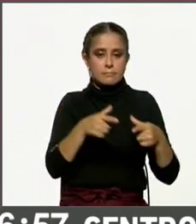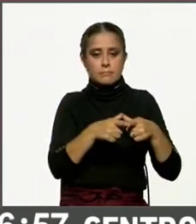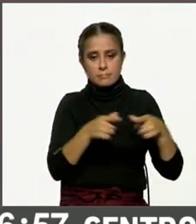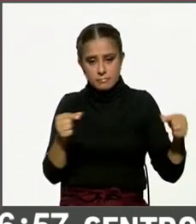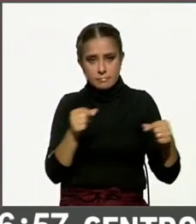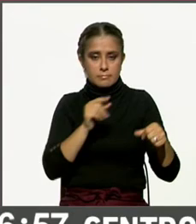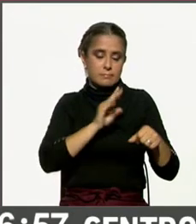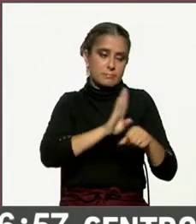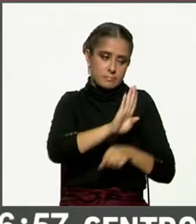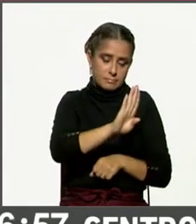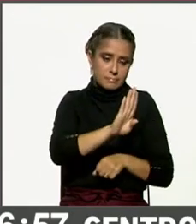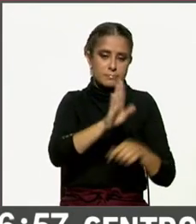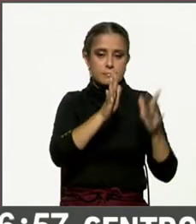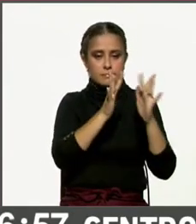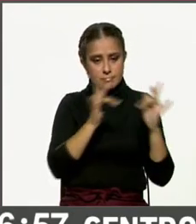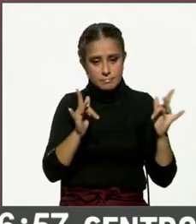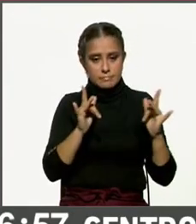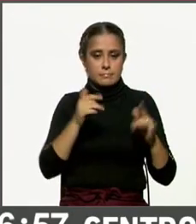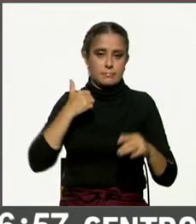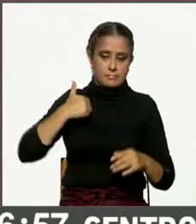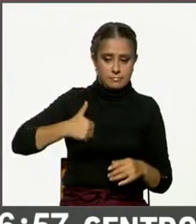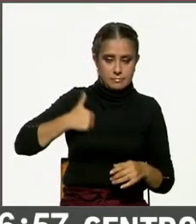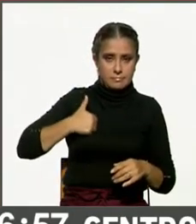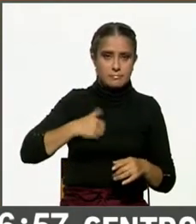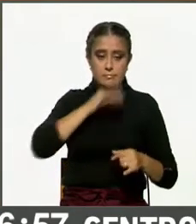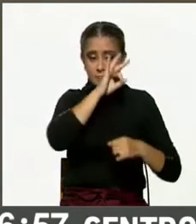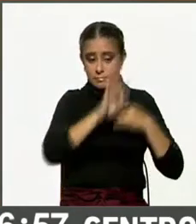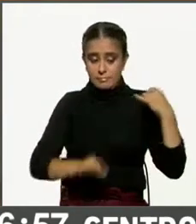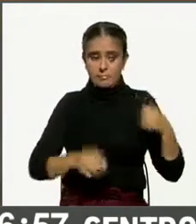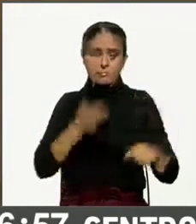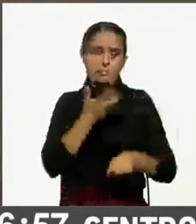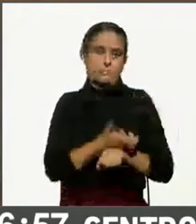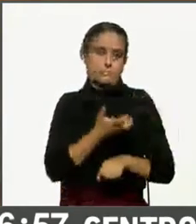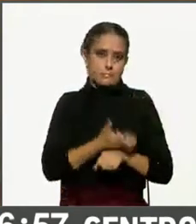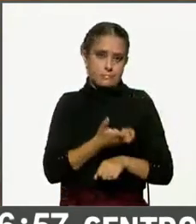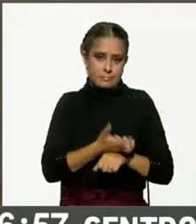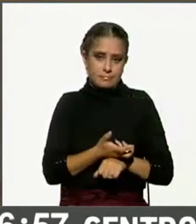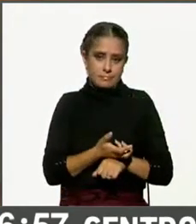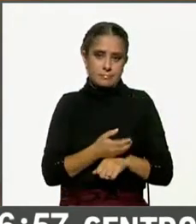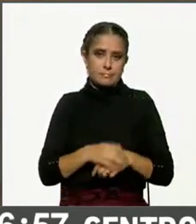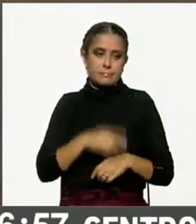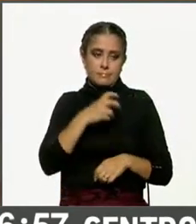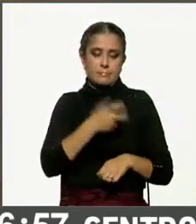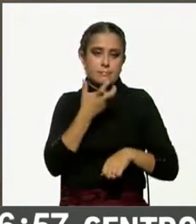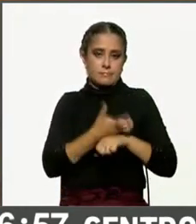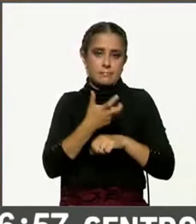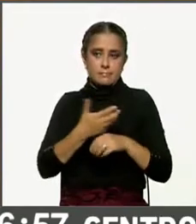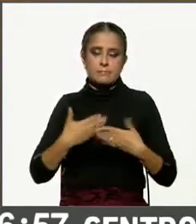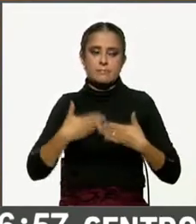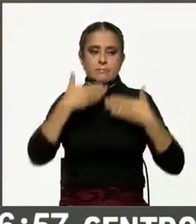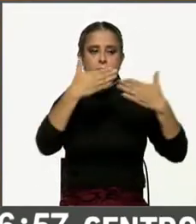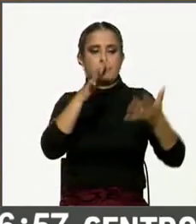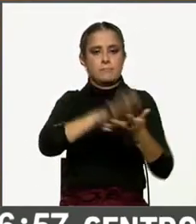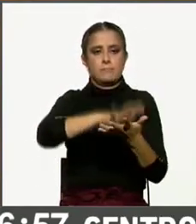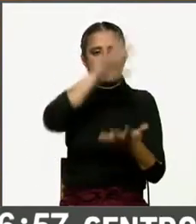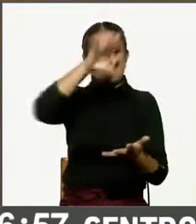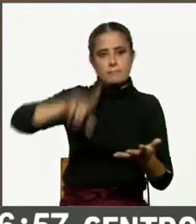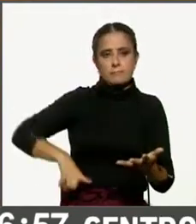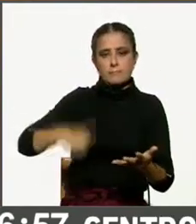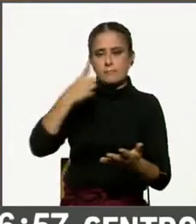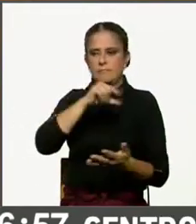Brasil, Francia, Canadá y finalmente Estados Unidos, que parece que de momento está confiando más en su gobierno que en el sector